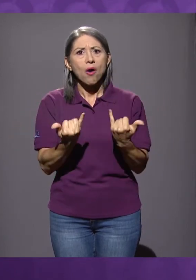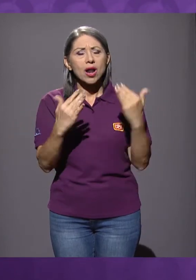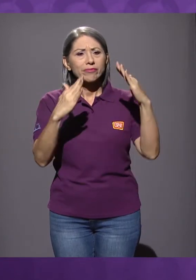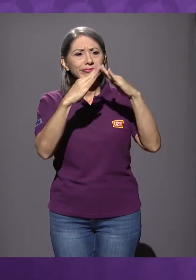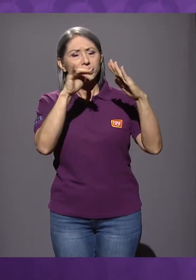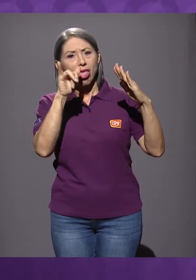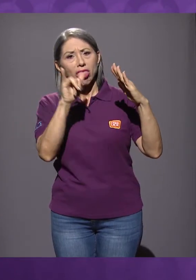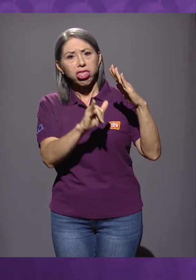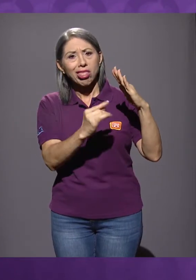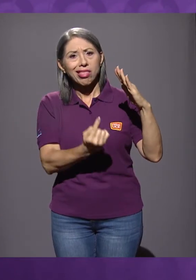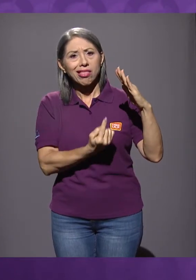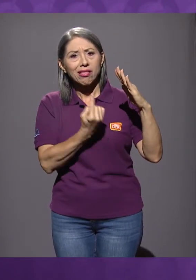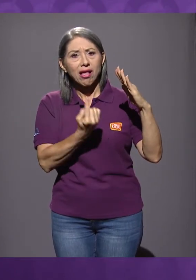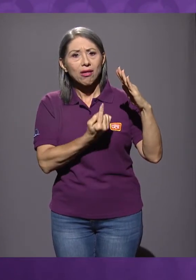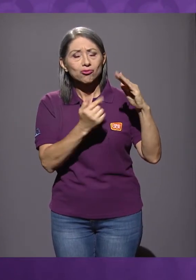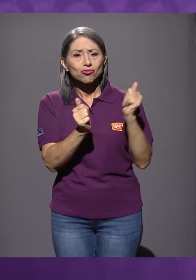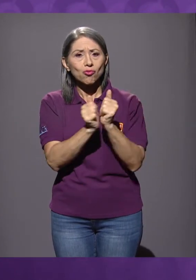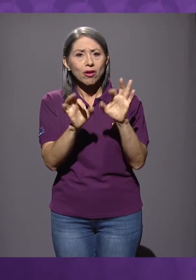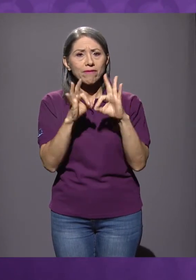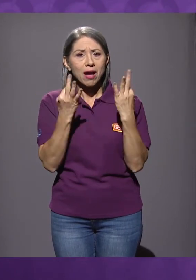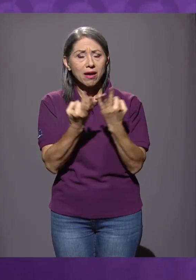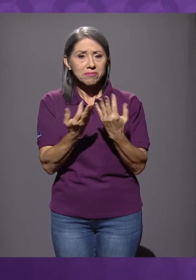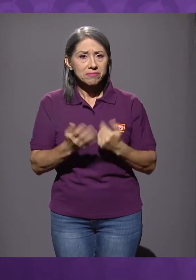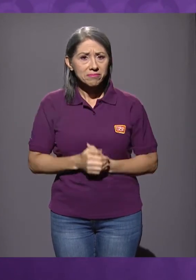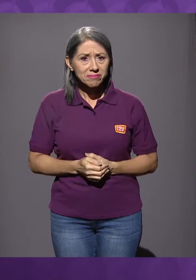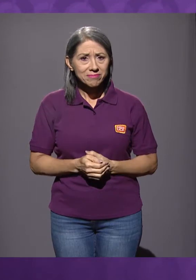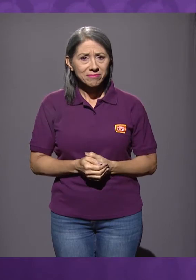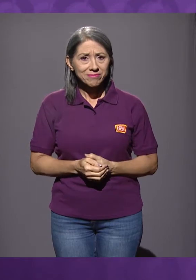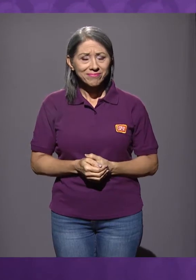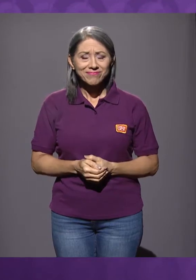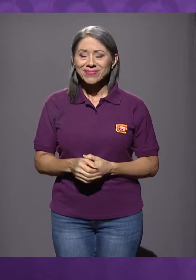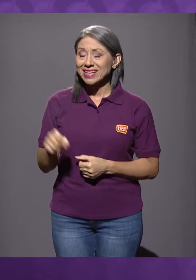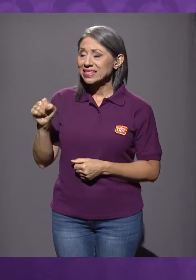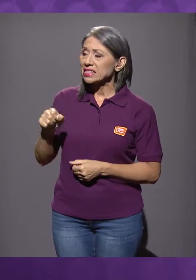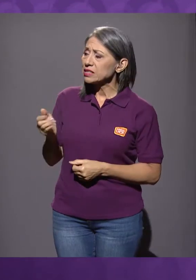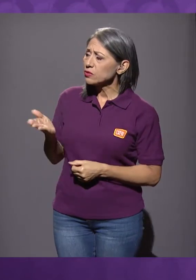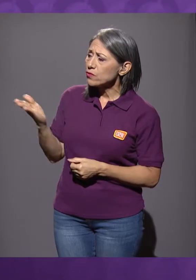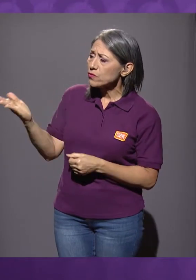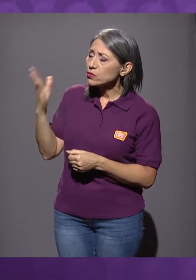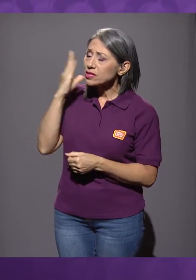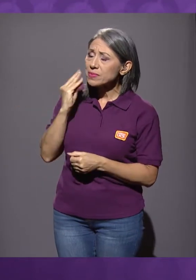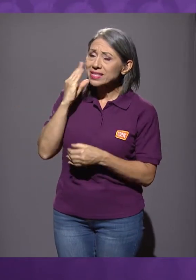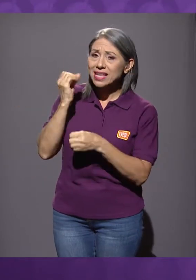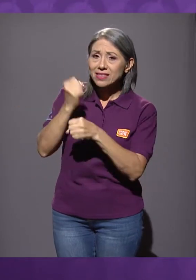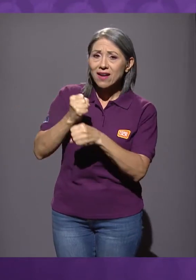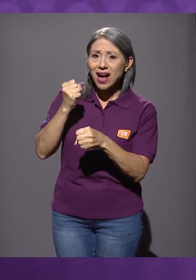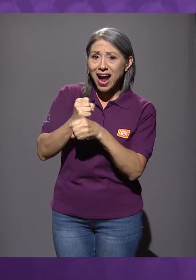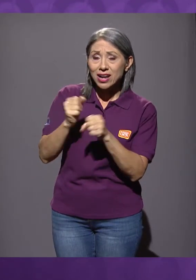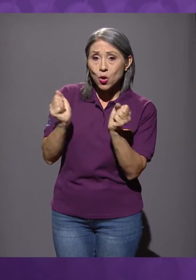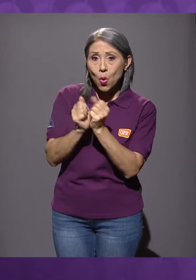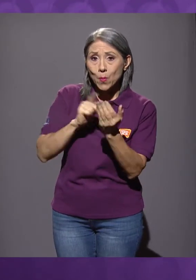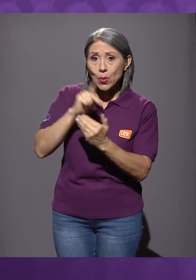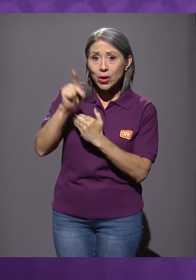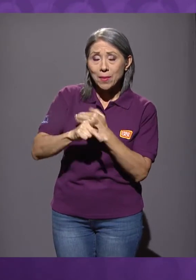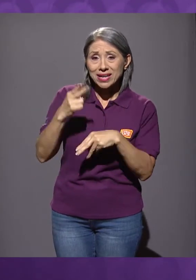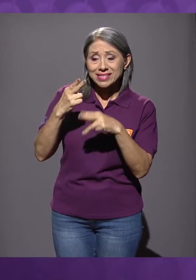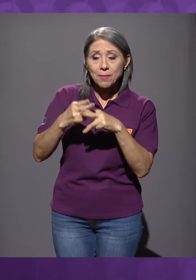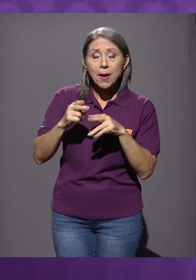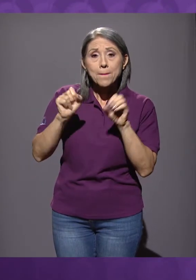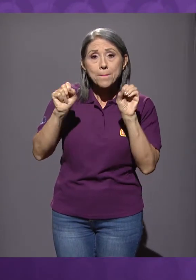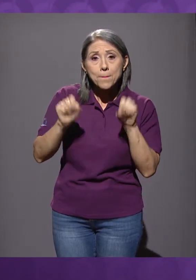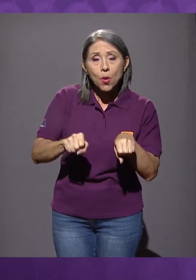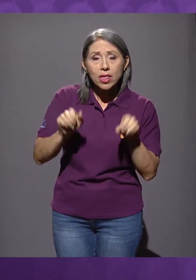aislados en sus hogares y con sus familias. Sí, y Andrés, vos que tenés la experiencia de trabajar en Podemos Volar